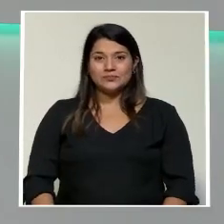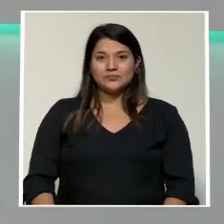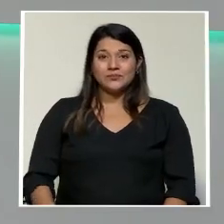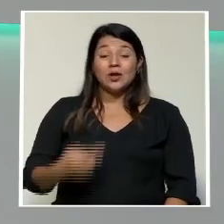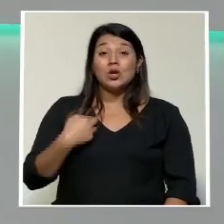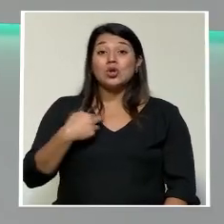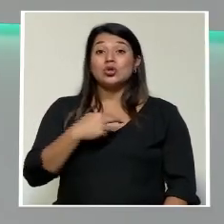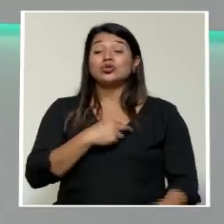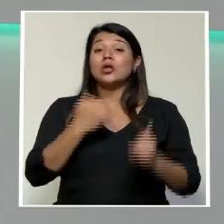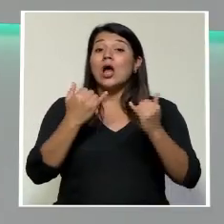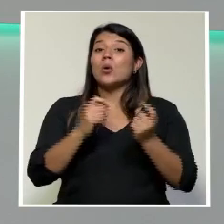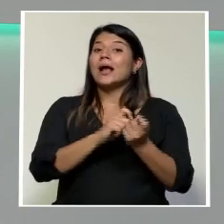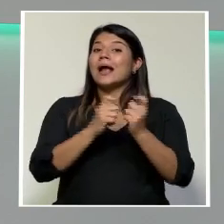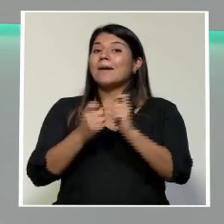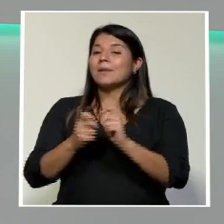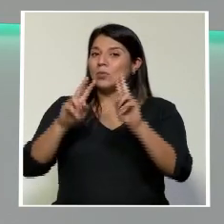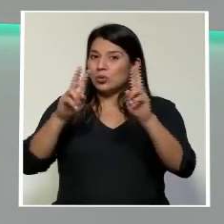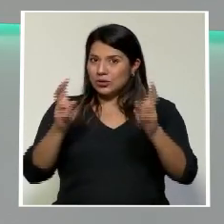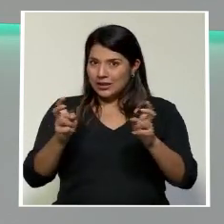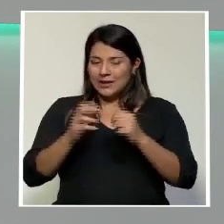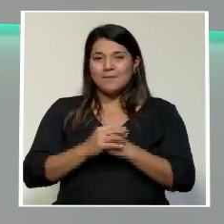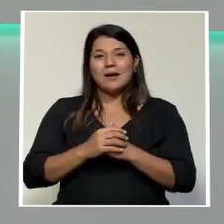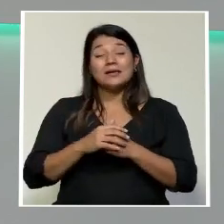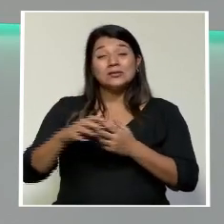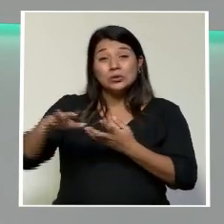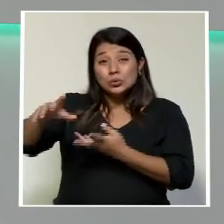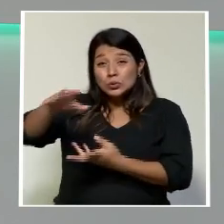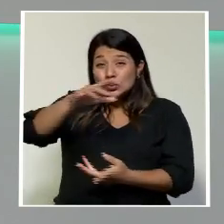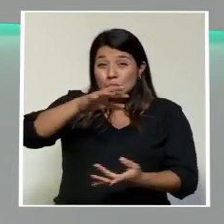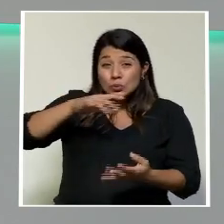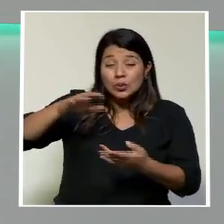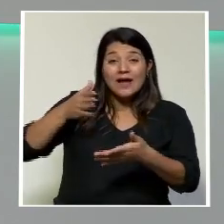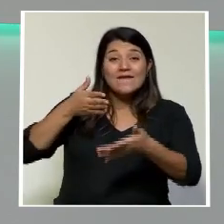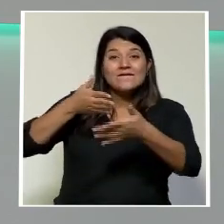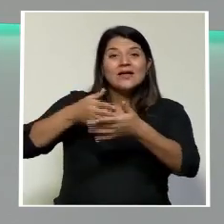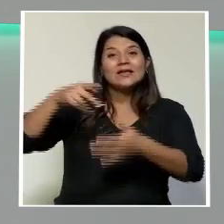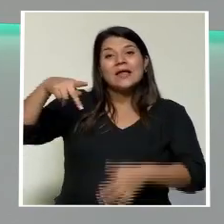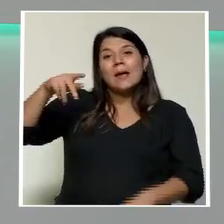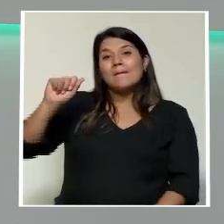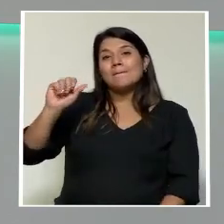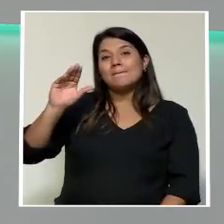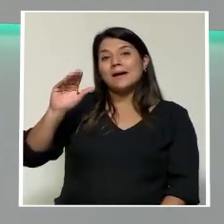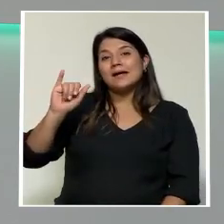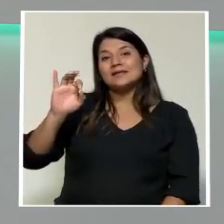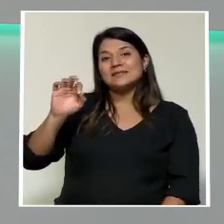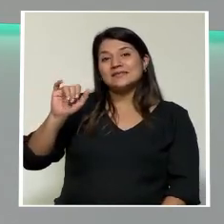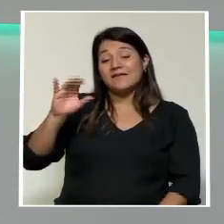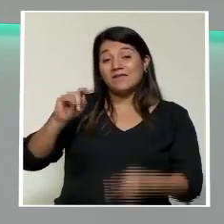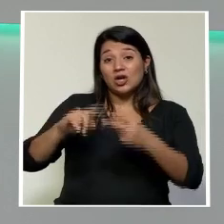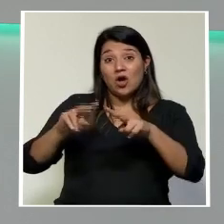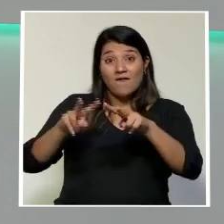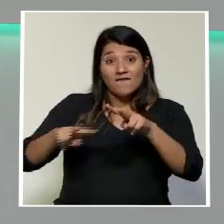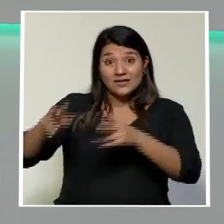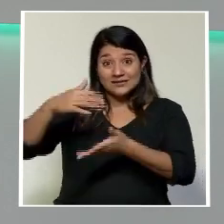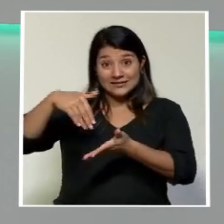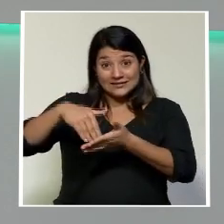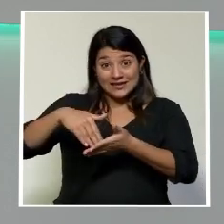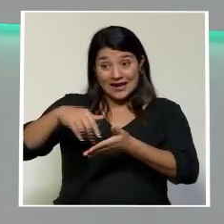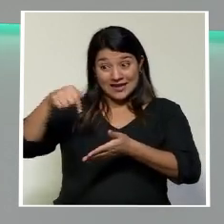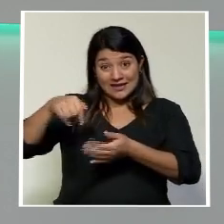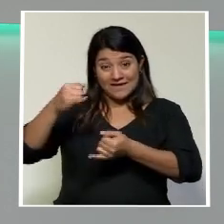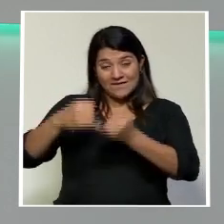Nosotros cambiamos de tema. zona de convergencia intertropical afectará al Pacífico y el Valle Central durante este fin de semana. La